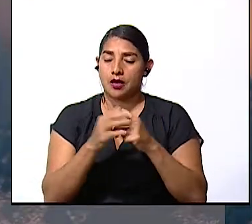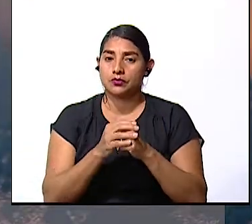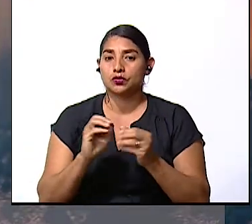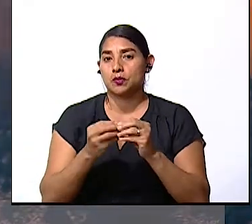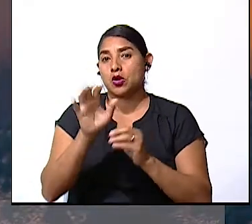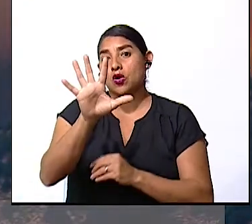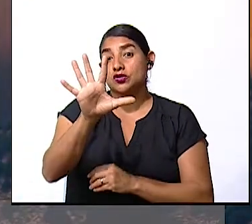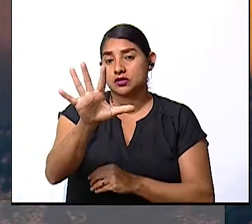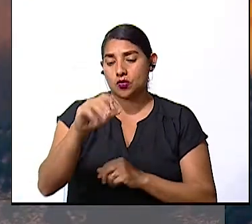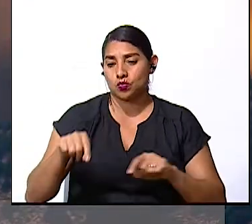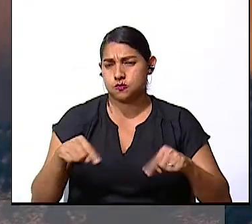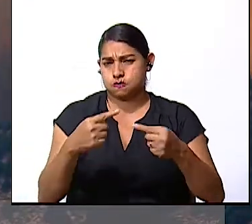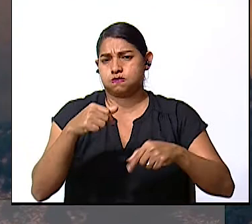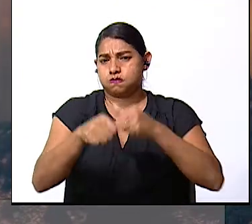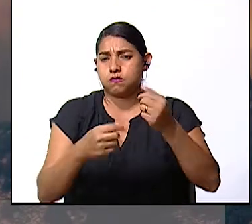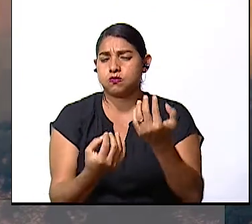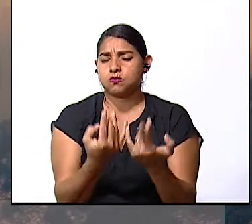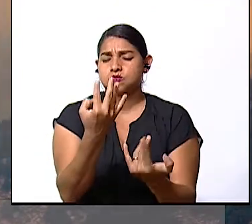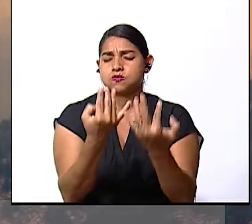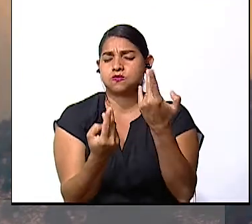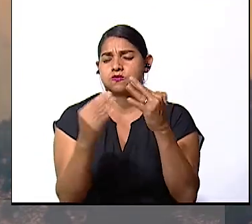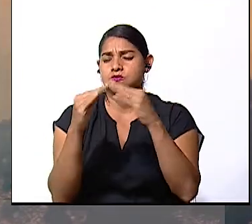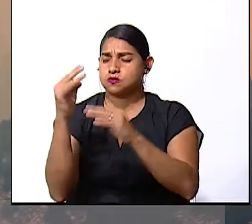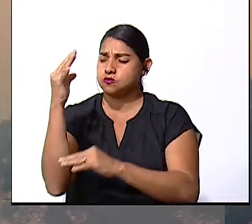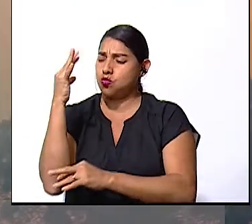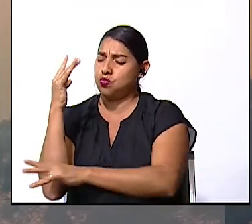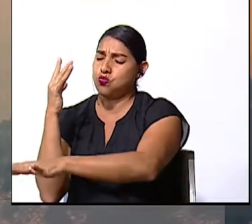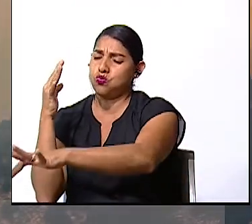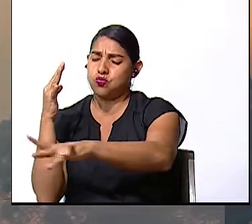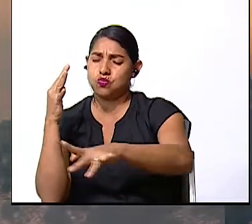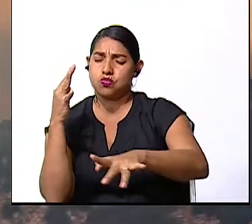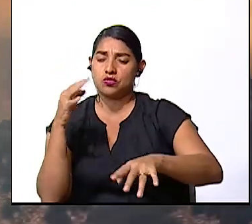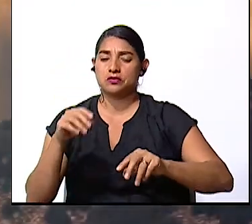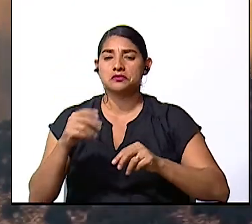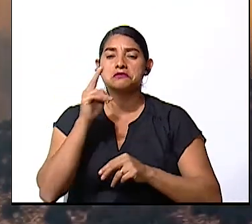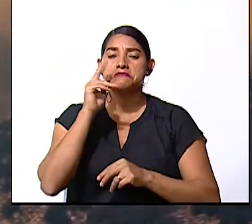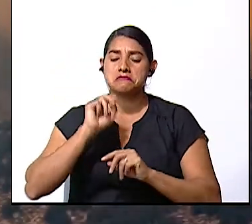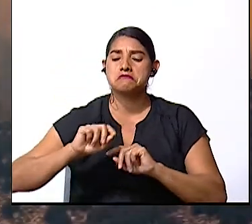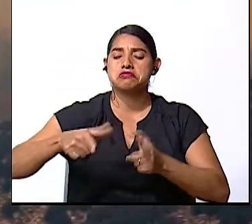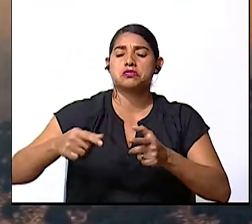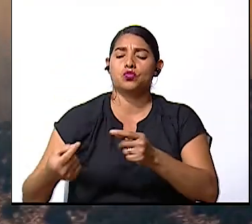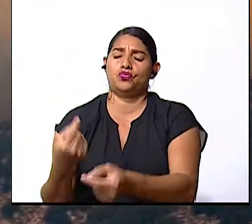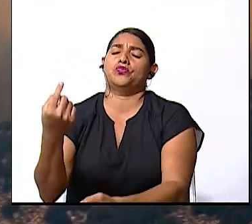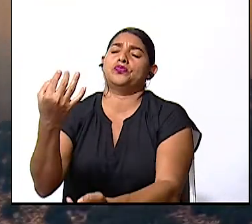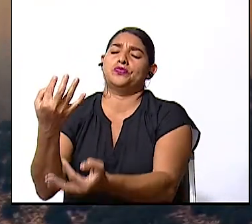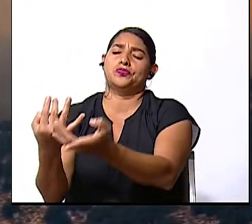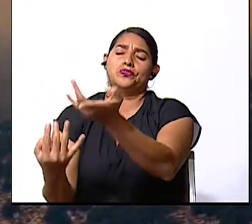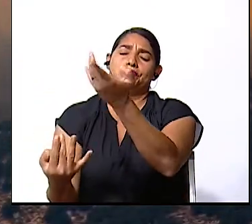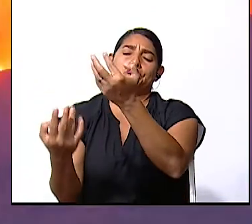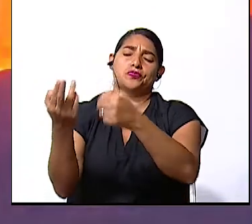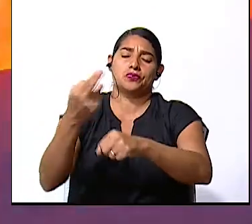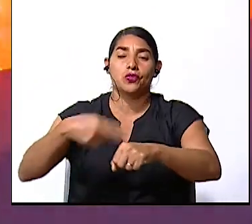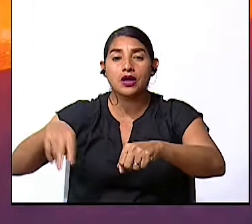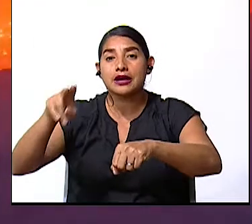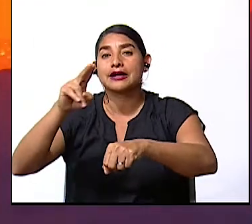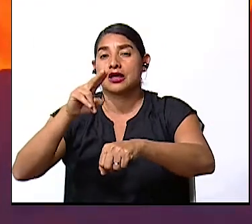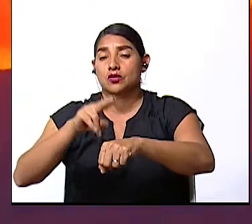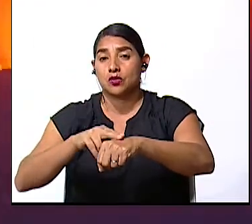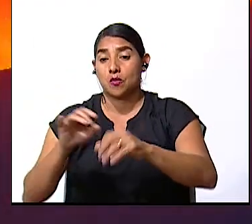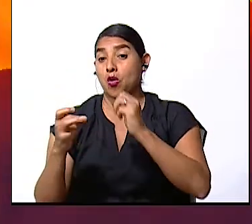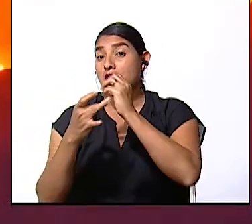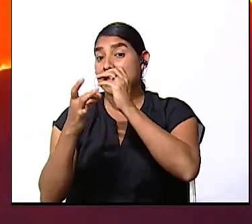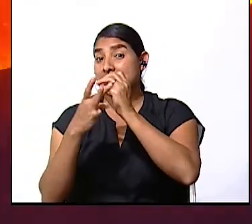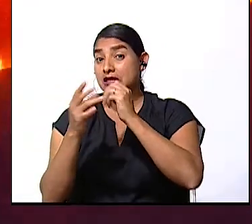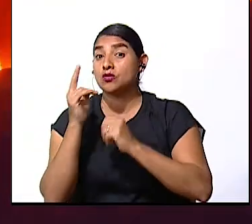5. Lucha contra los incendios forestales. Nunca tires productos que puedan provocar incendios en la naturaleza, como cristales